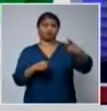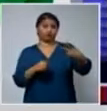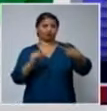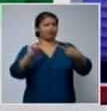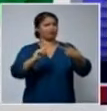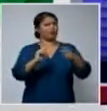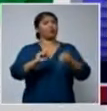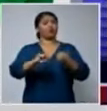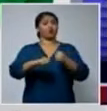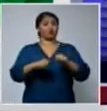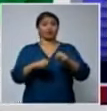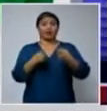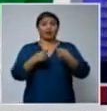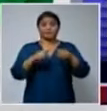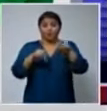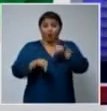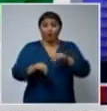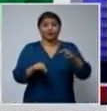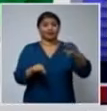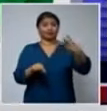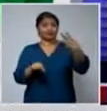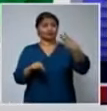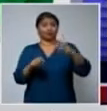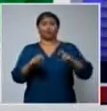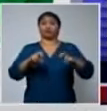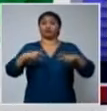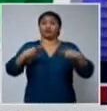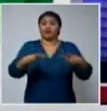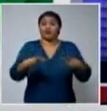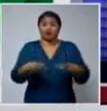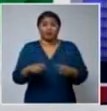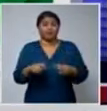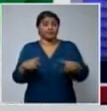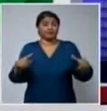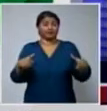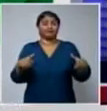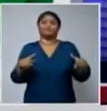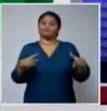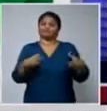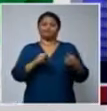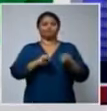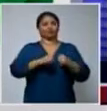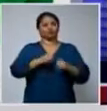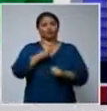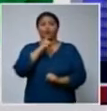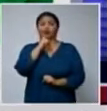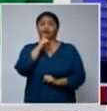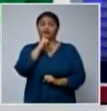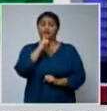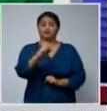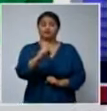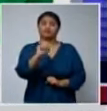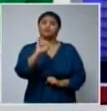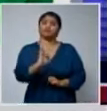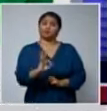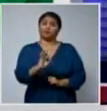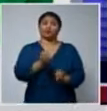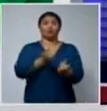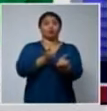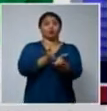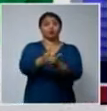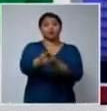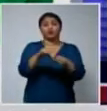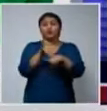la elevada transmisión ha hecho que las cifras todavía no disminuyan a